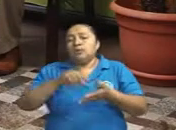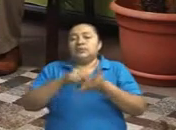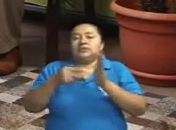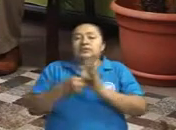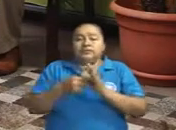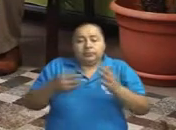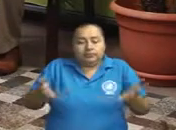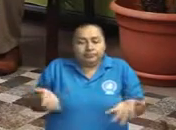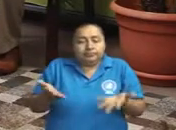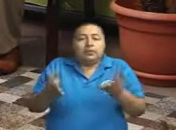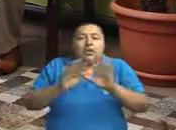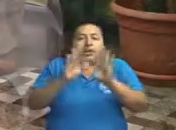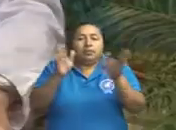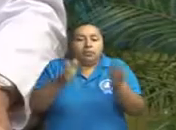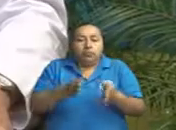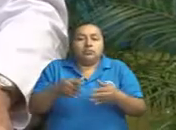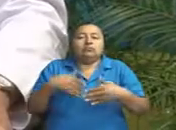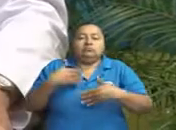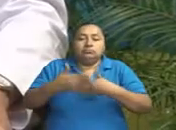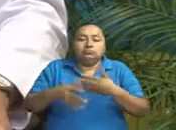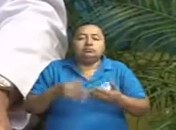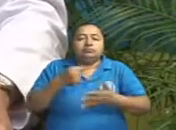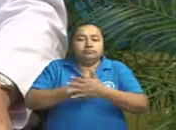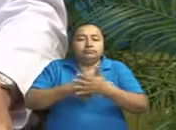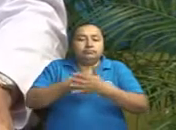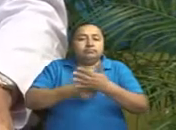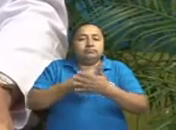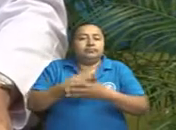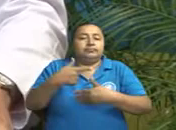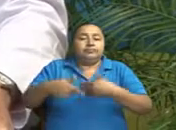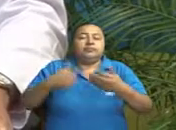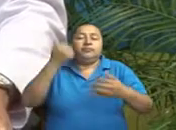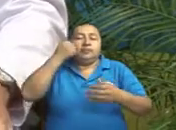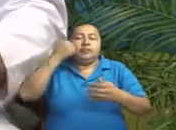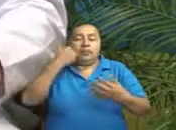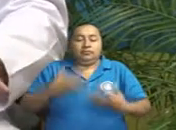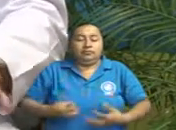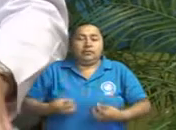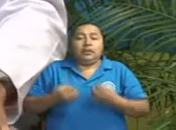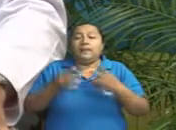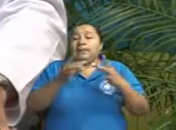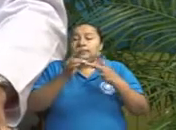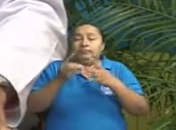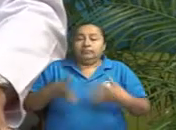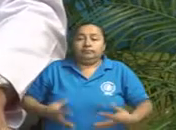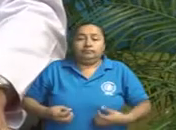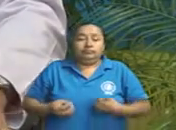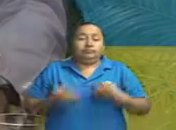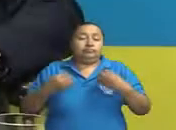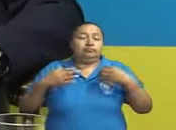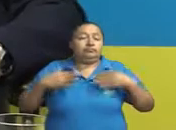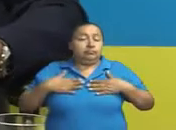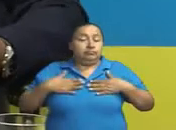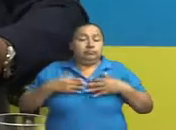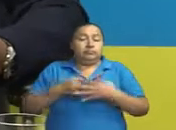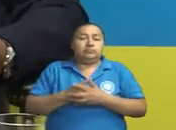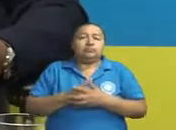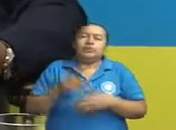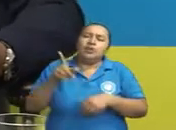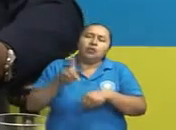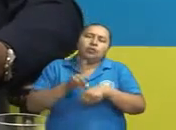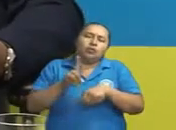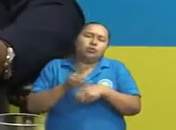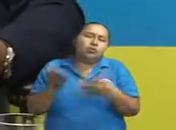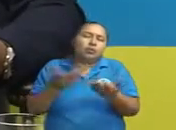el estima de esta mujer que abate o que lucha contra esta enfermedad, sobre todo el cáncer de mama. Doctor, ¿cómo comienza el cáncer